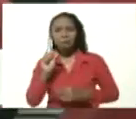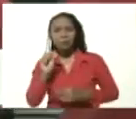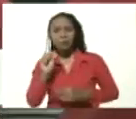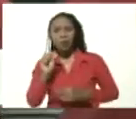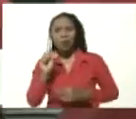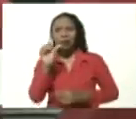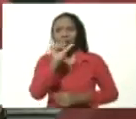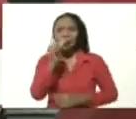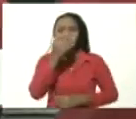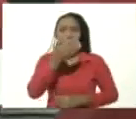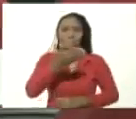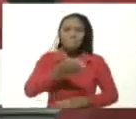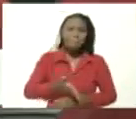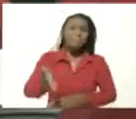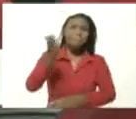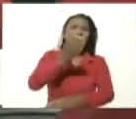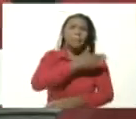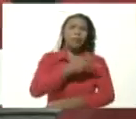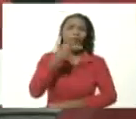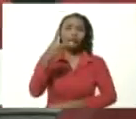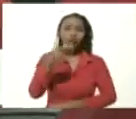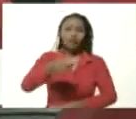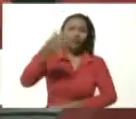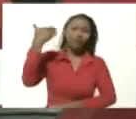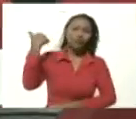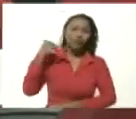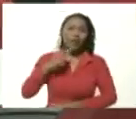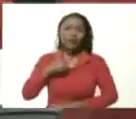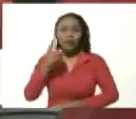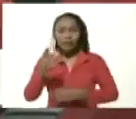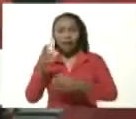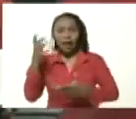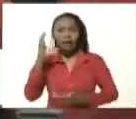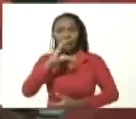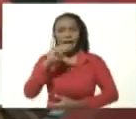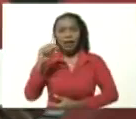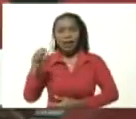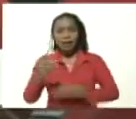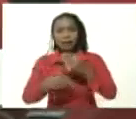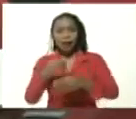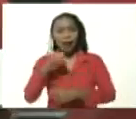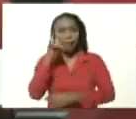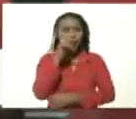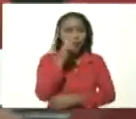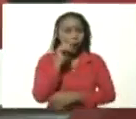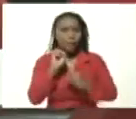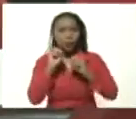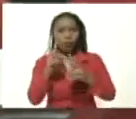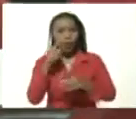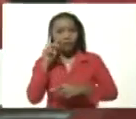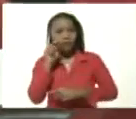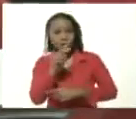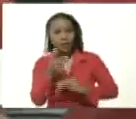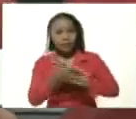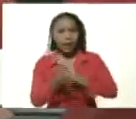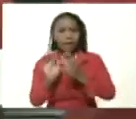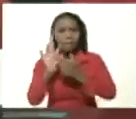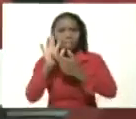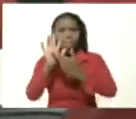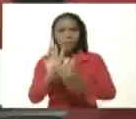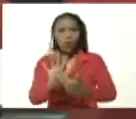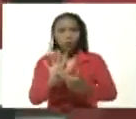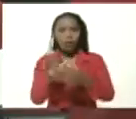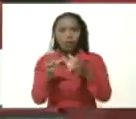semana antepasada vimos en el Consejo Nacional Electoral, los que tuvimos la oportunidad de hacer la cobertura, del representante